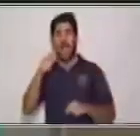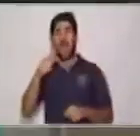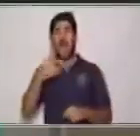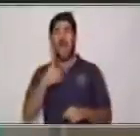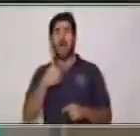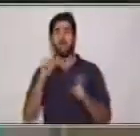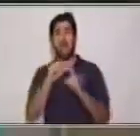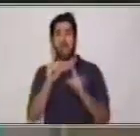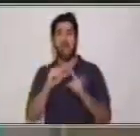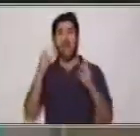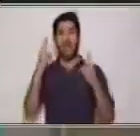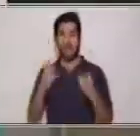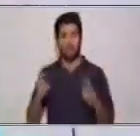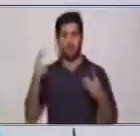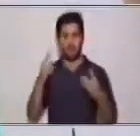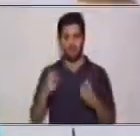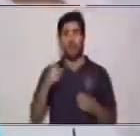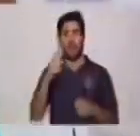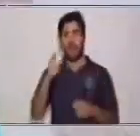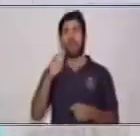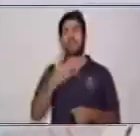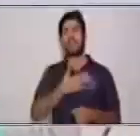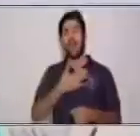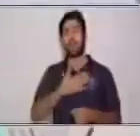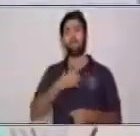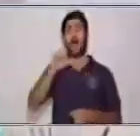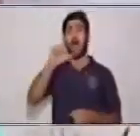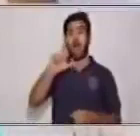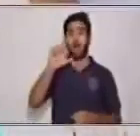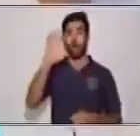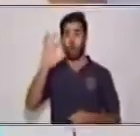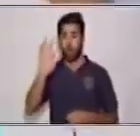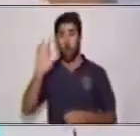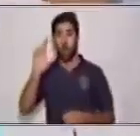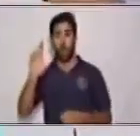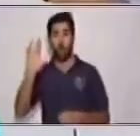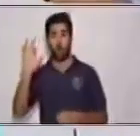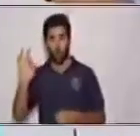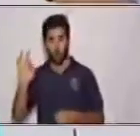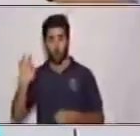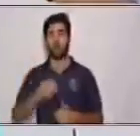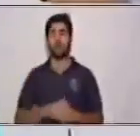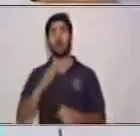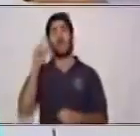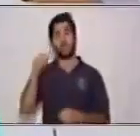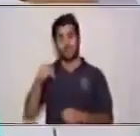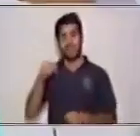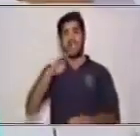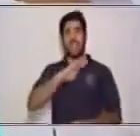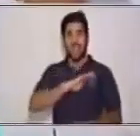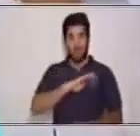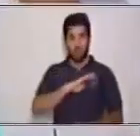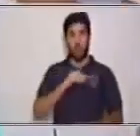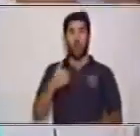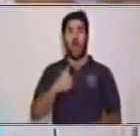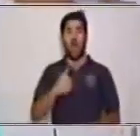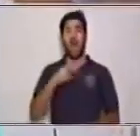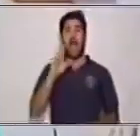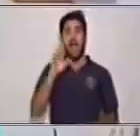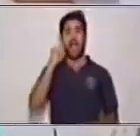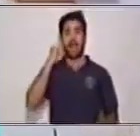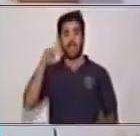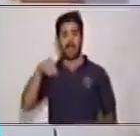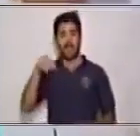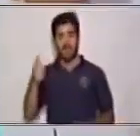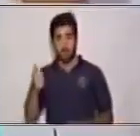coro, pero repito, los himnos, sus características es que tienen rima, y acuérdate que hay rima asonante y